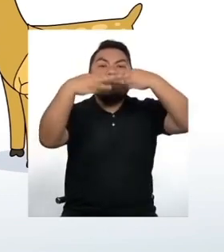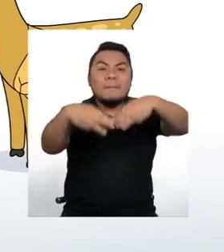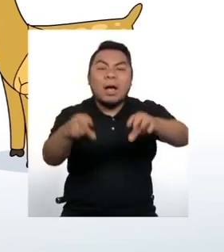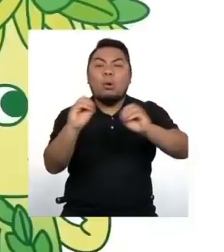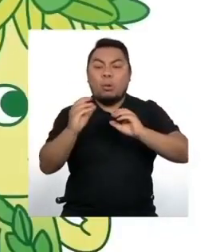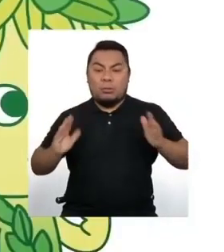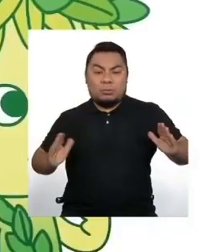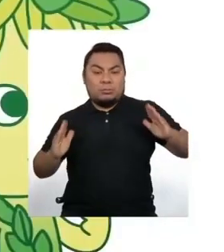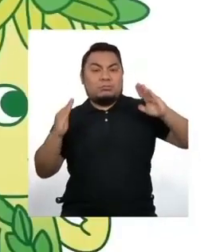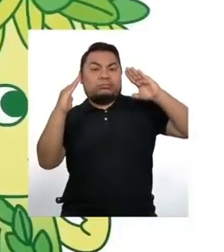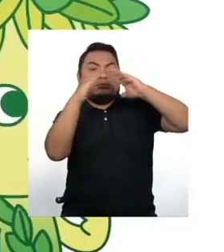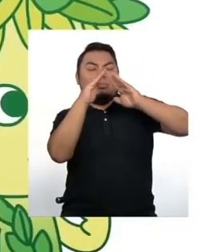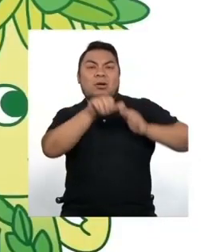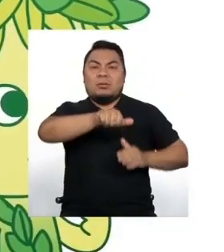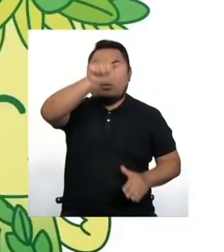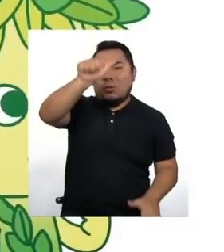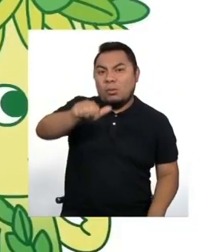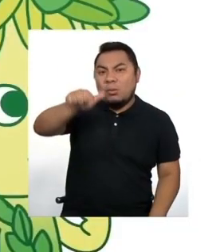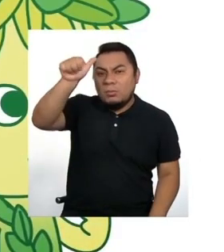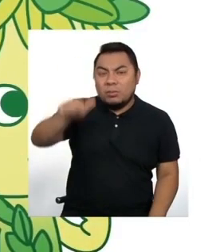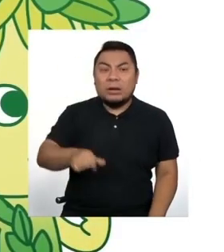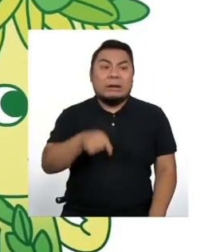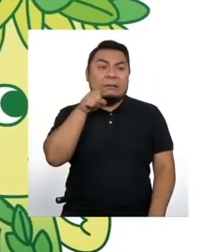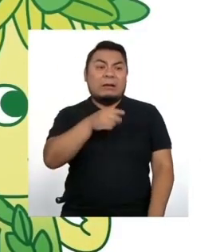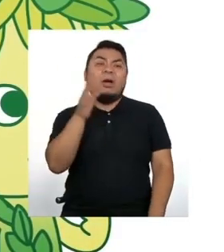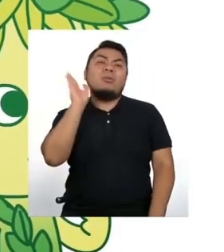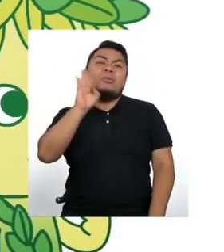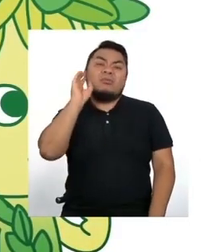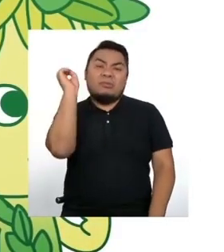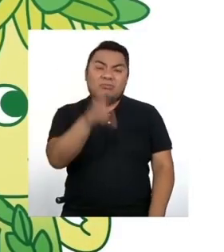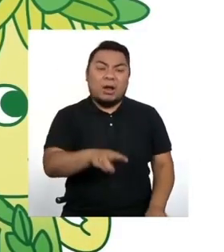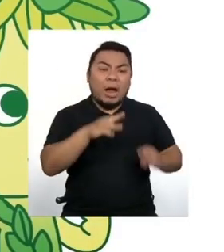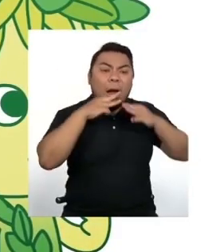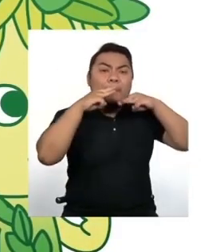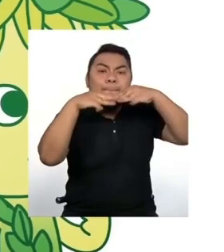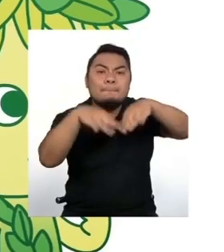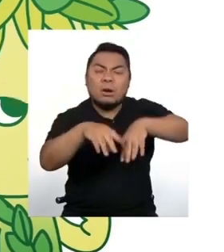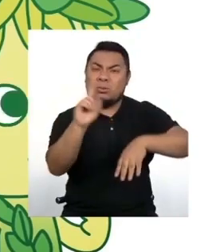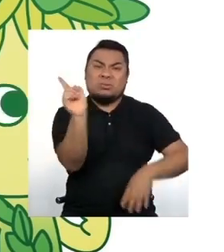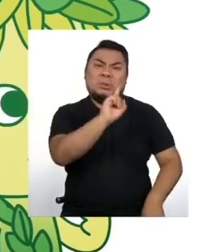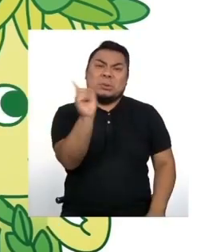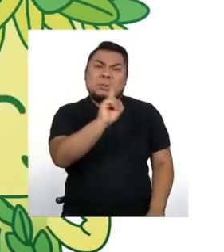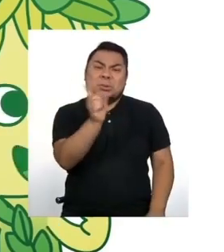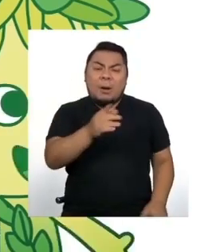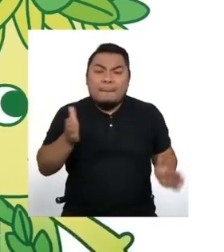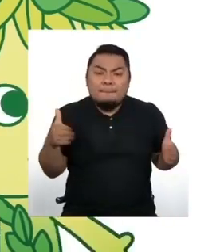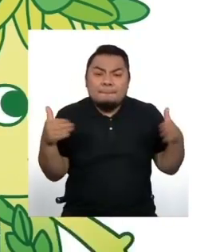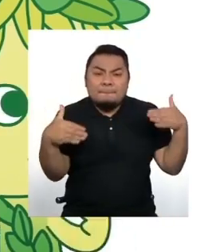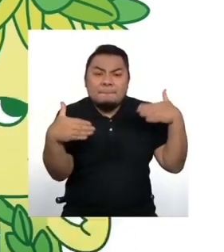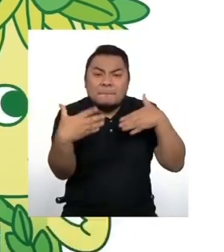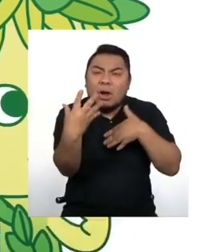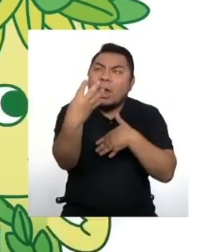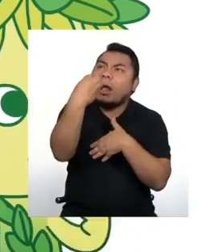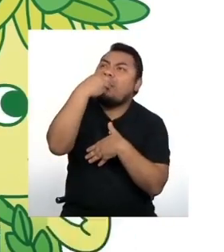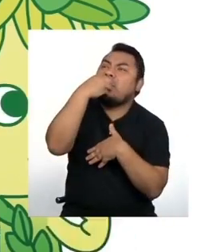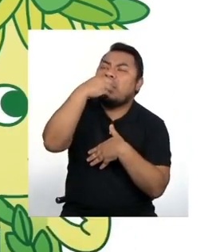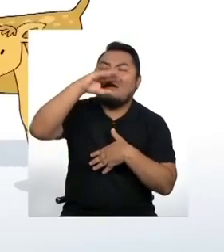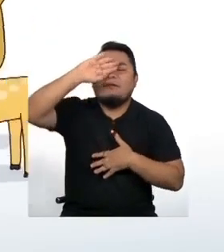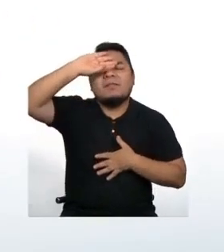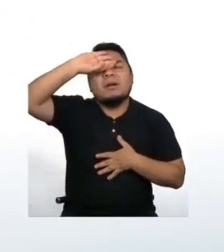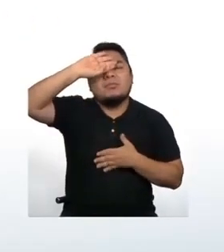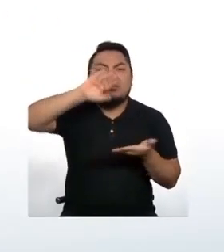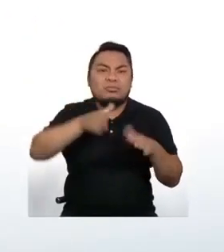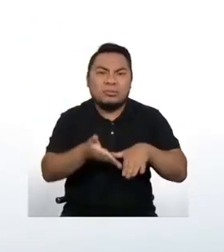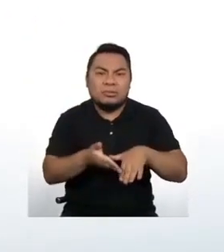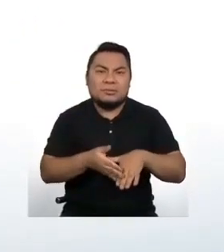ver, ¿cómo camina Cocó? Así, mamá. Pongo mis brazos como alitas y camino